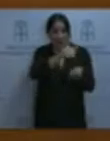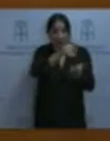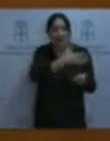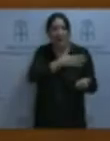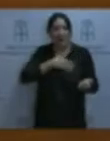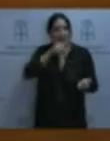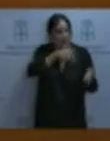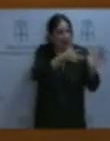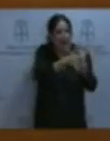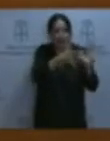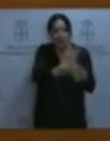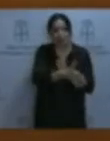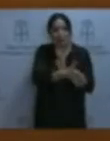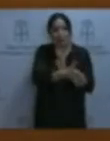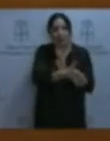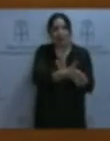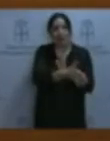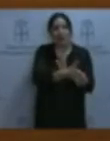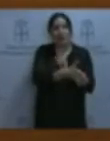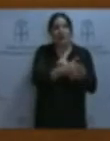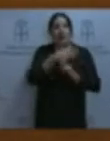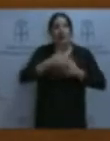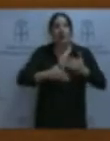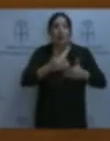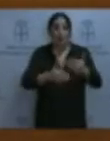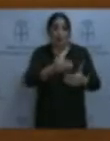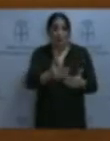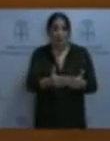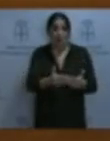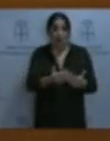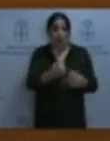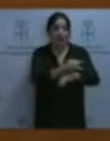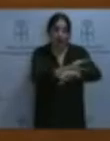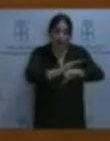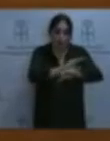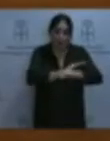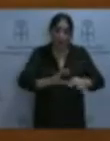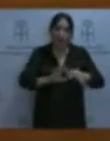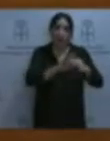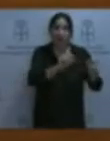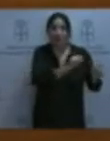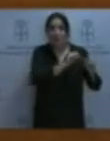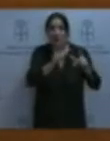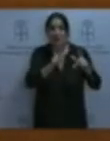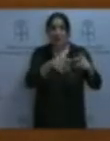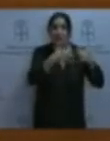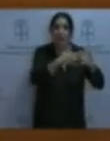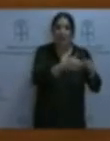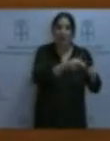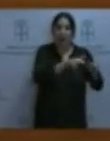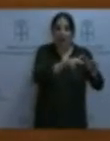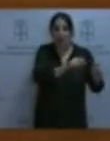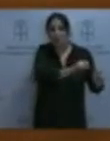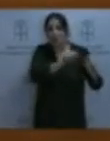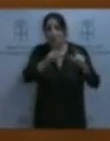Cámara cuál es el estado actual del proceso que ha llevado a cabo la Consejería en relación al traslado de la fábrica de armas, que como sabemos es